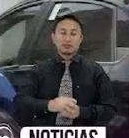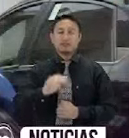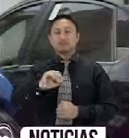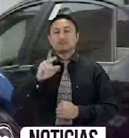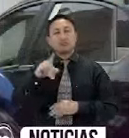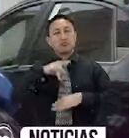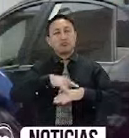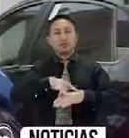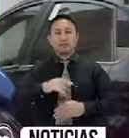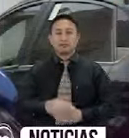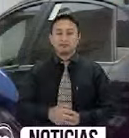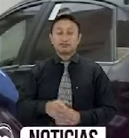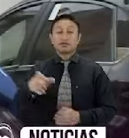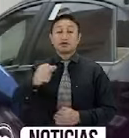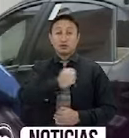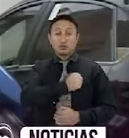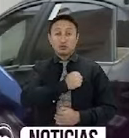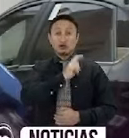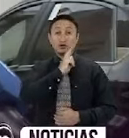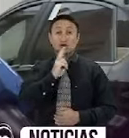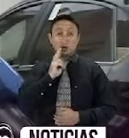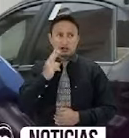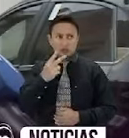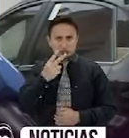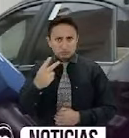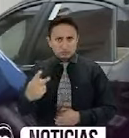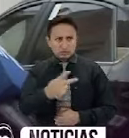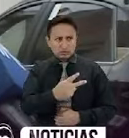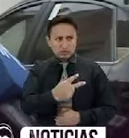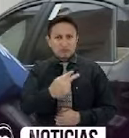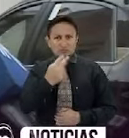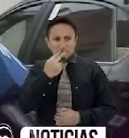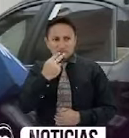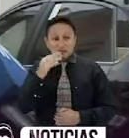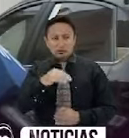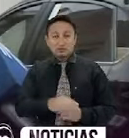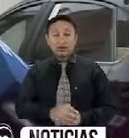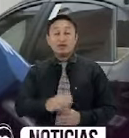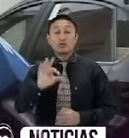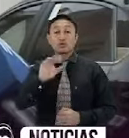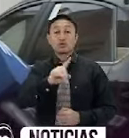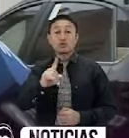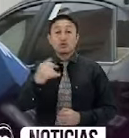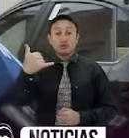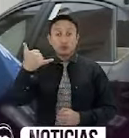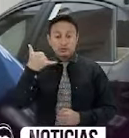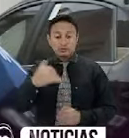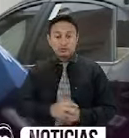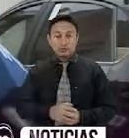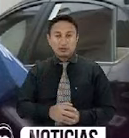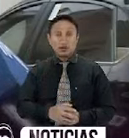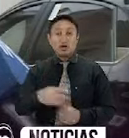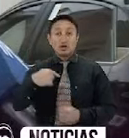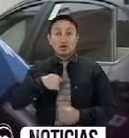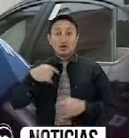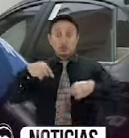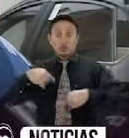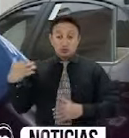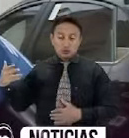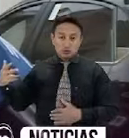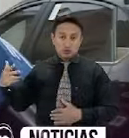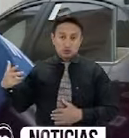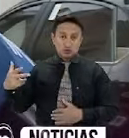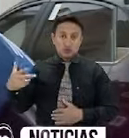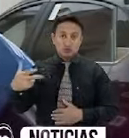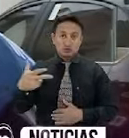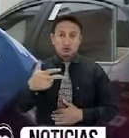baño. Los dueños del restaurante se dan cuenta e inmediatamente dan aviso al ECU 911. Nosotros, que nos estábamos justo trasladando a